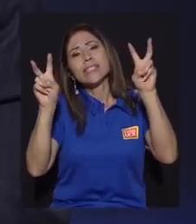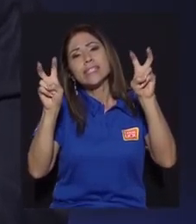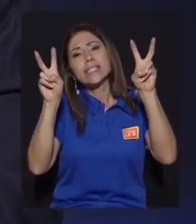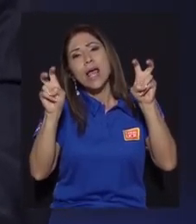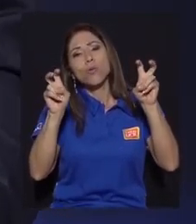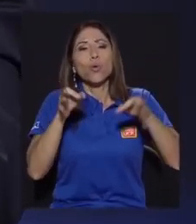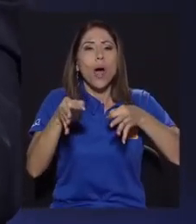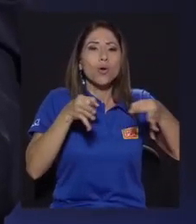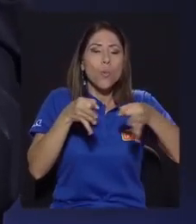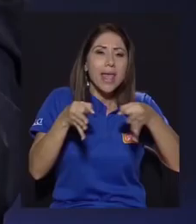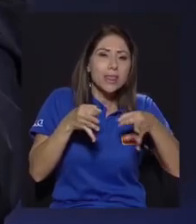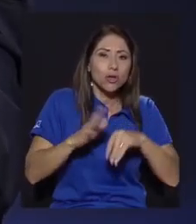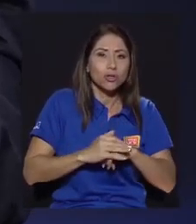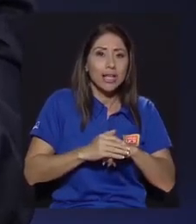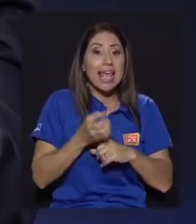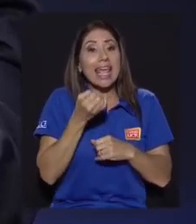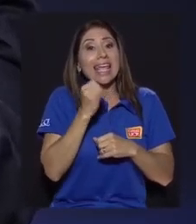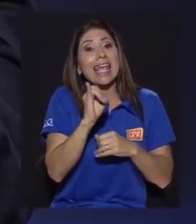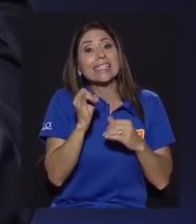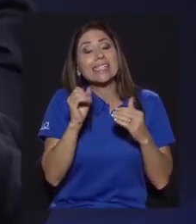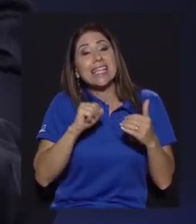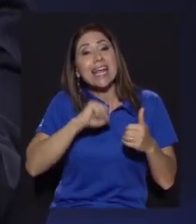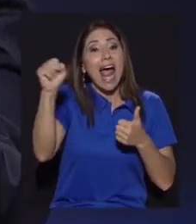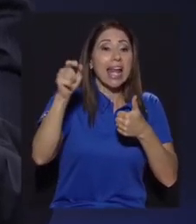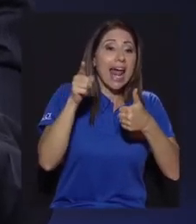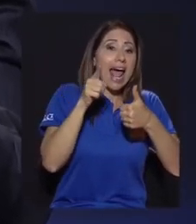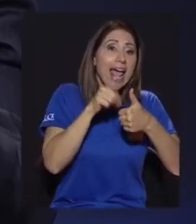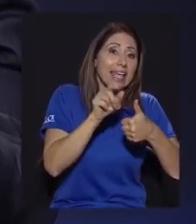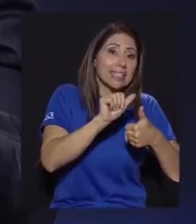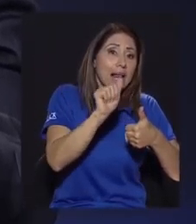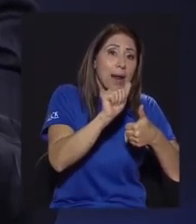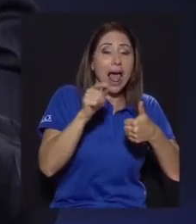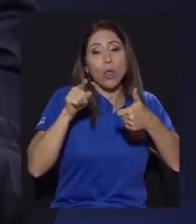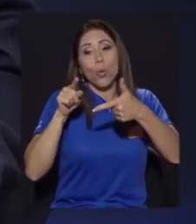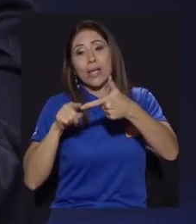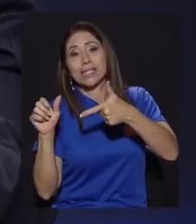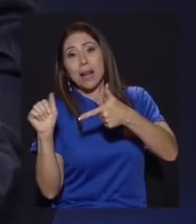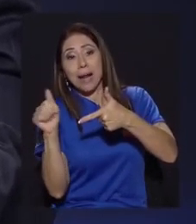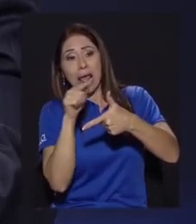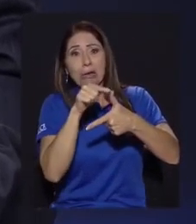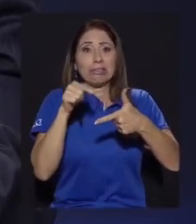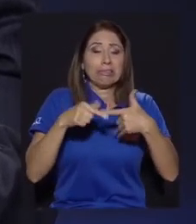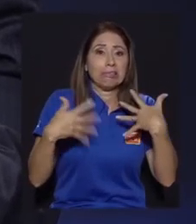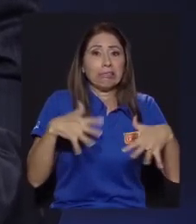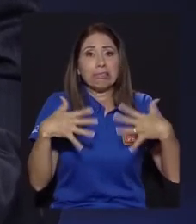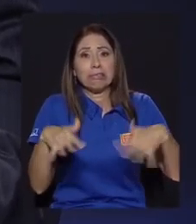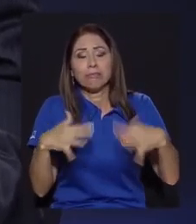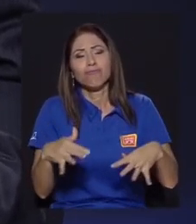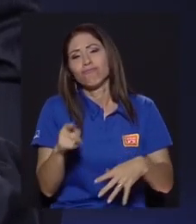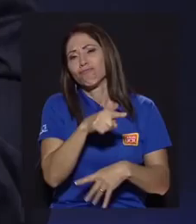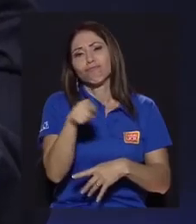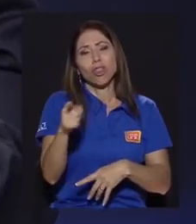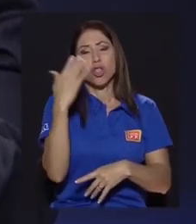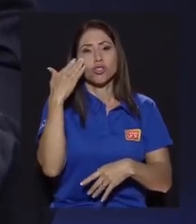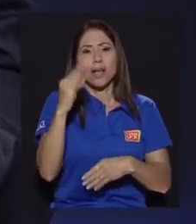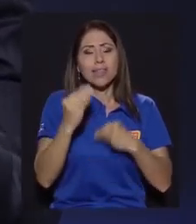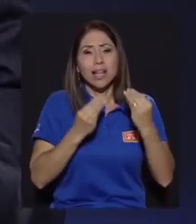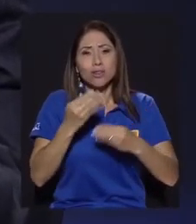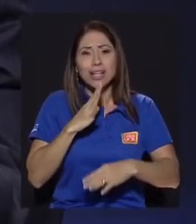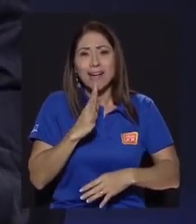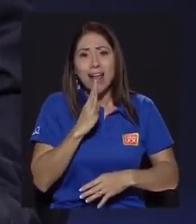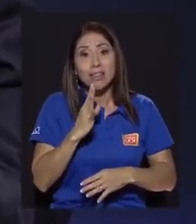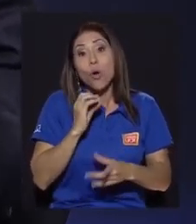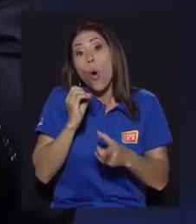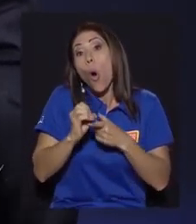de que si gana un alvarado o gana otro alvarado no llevo en la trampa no saben de lo que estaban hablando o no quieren